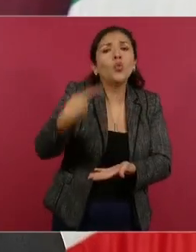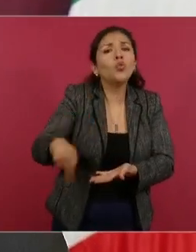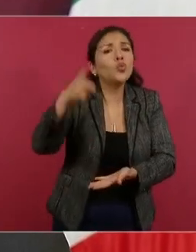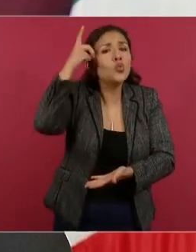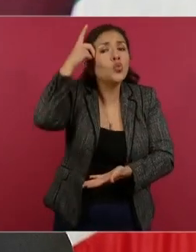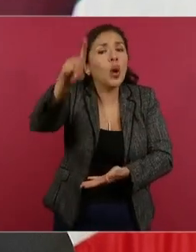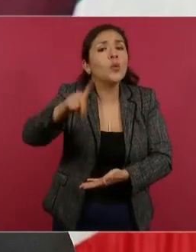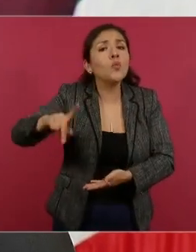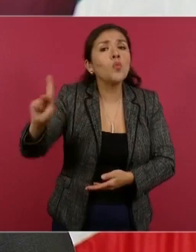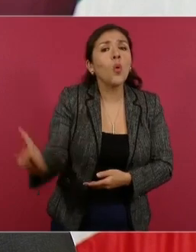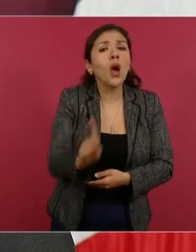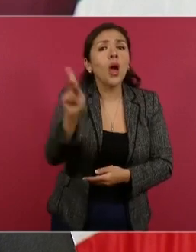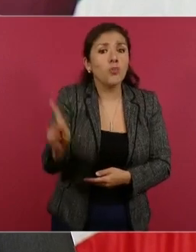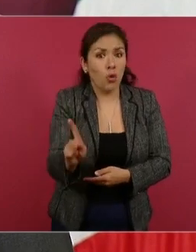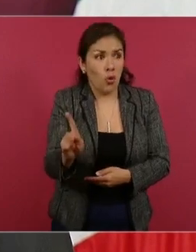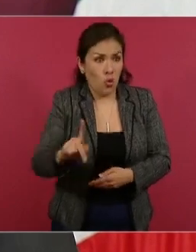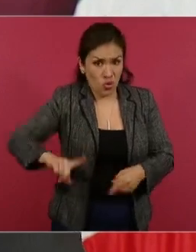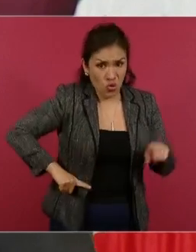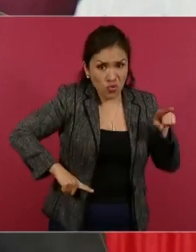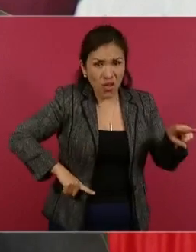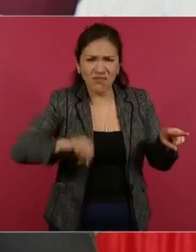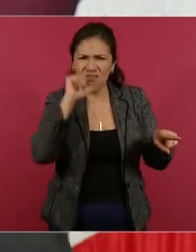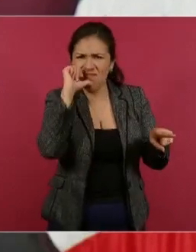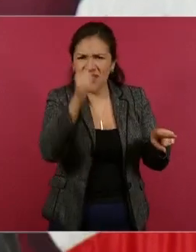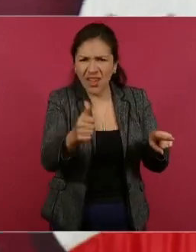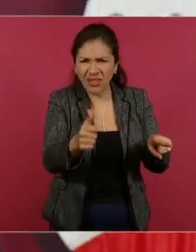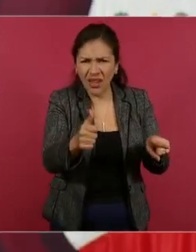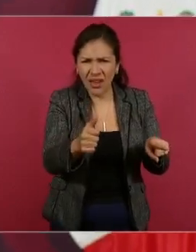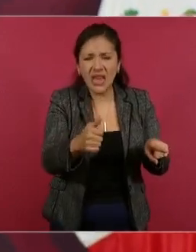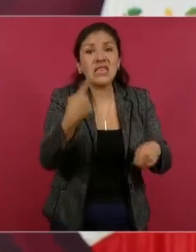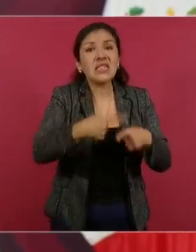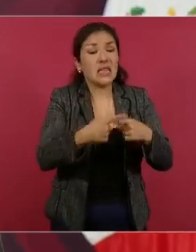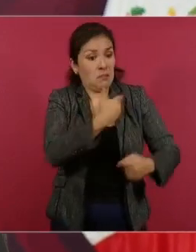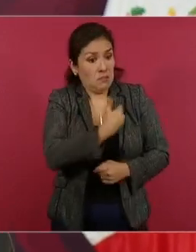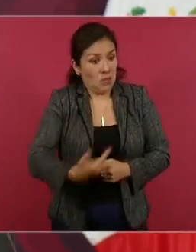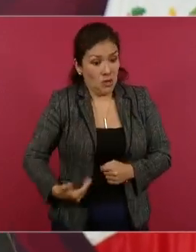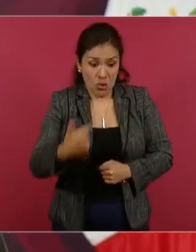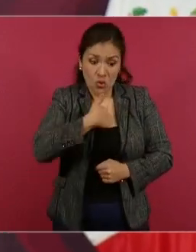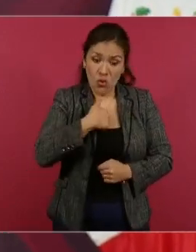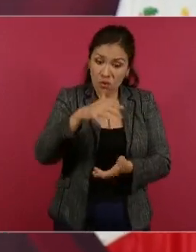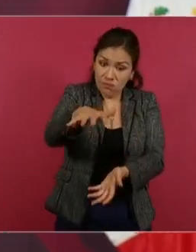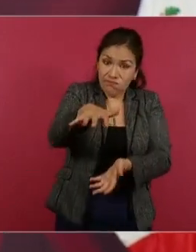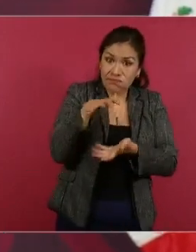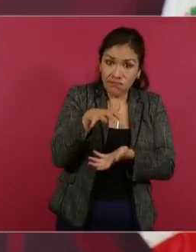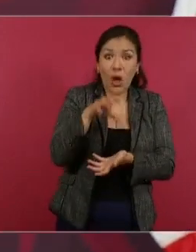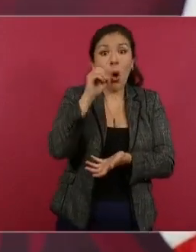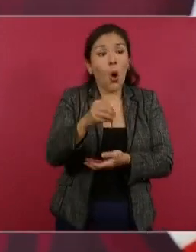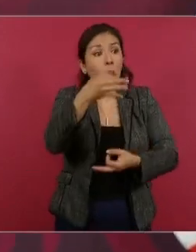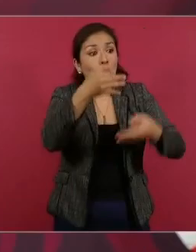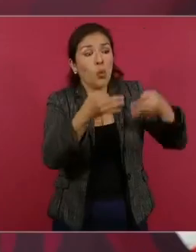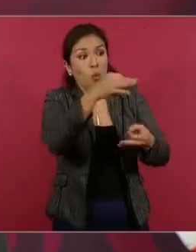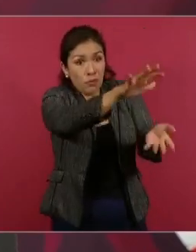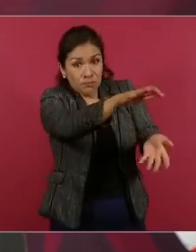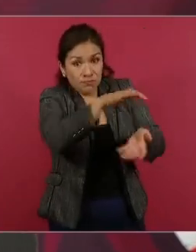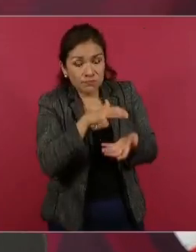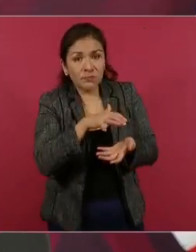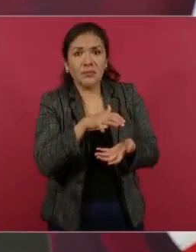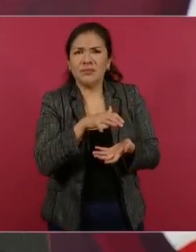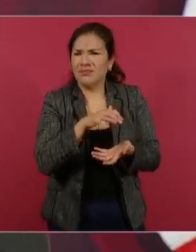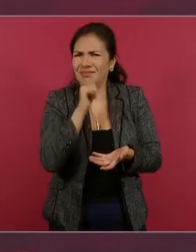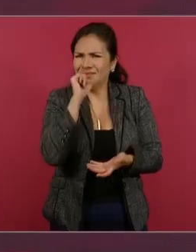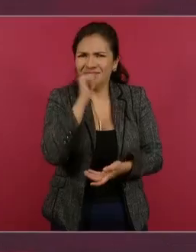no es dinero del gobierno, no es dinero del poder ejecutivo, no es dinero del poder legislativo, no es